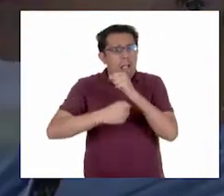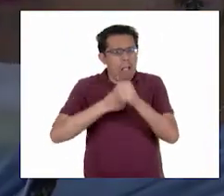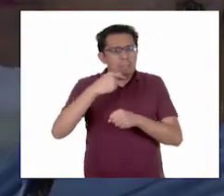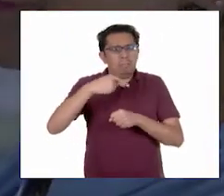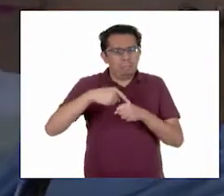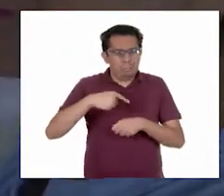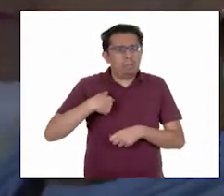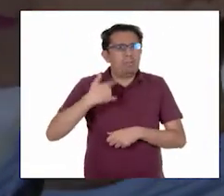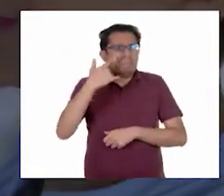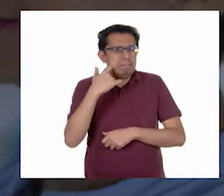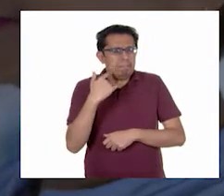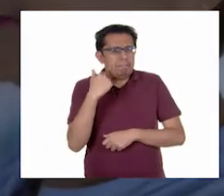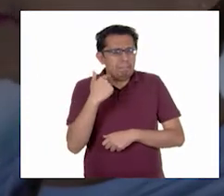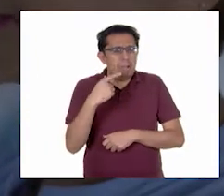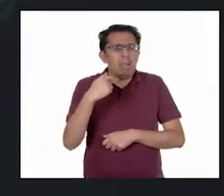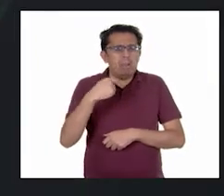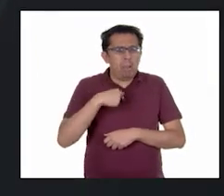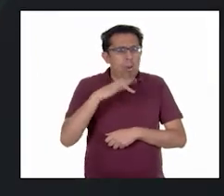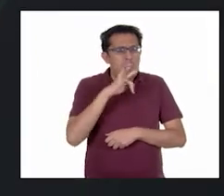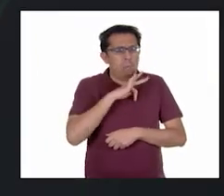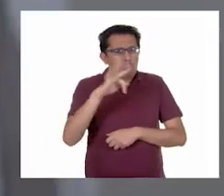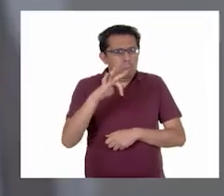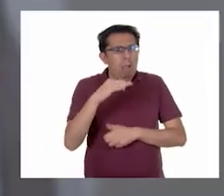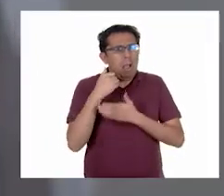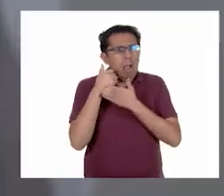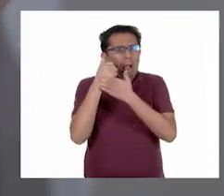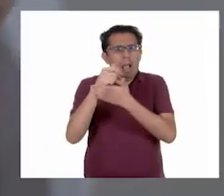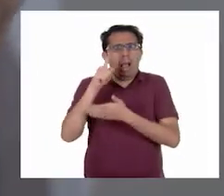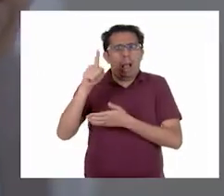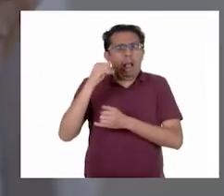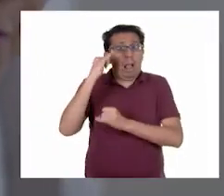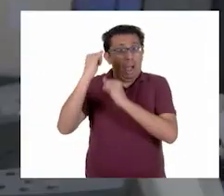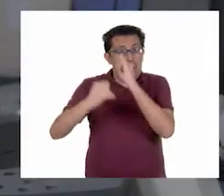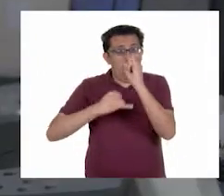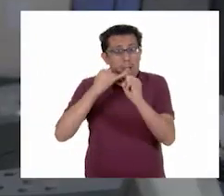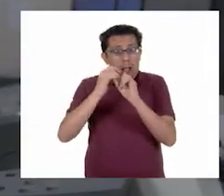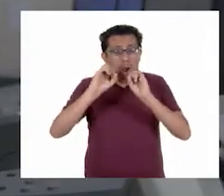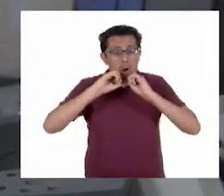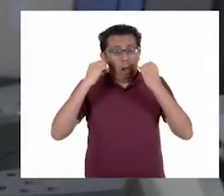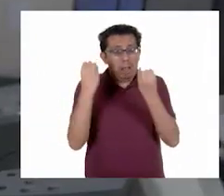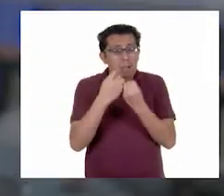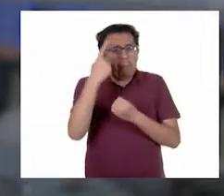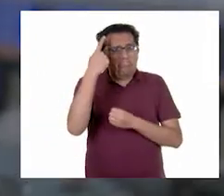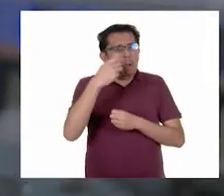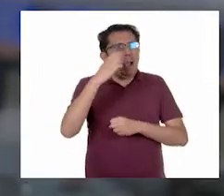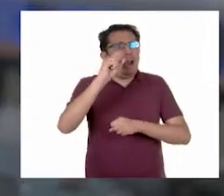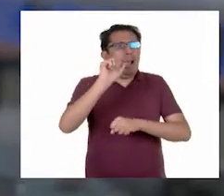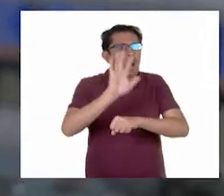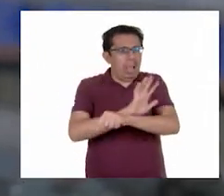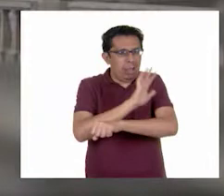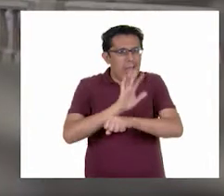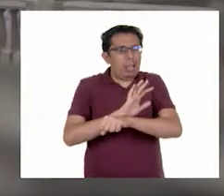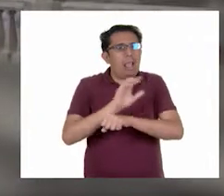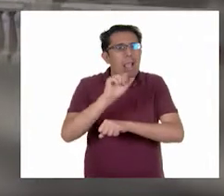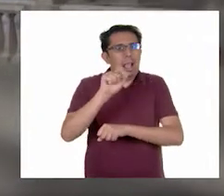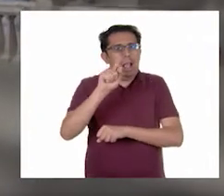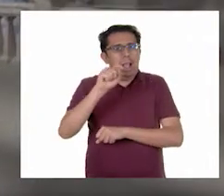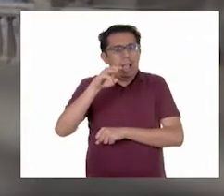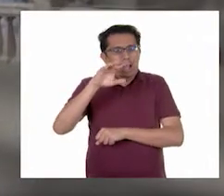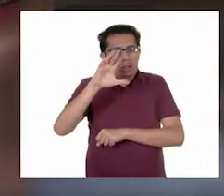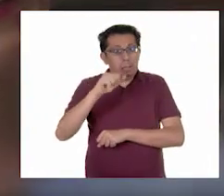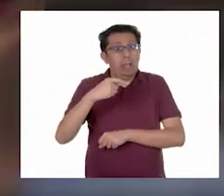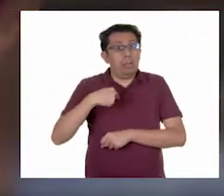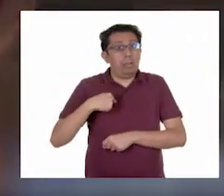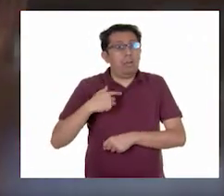mi esfuerzo y mi estudio me llevaron a colaborar en el Organismo Internacional de Energía Atómica, convirtiendo mi pasión en